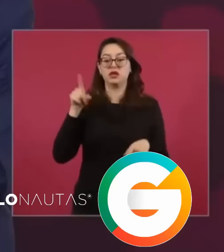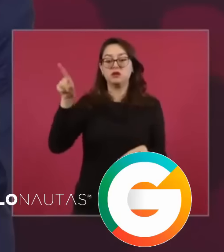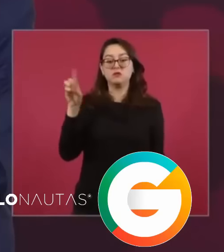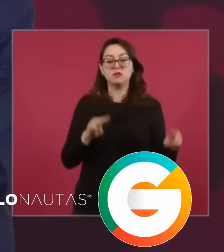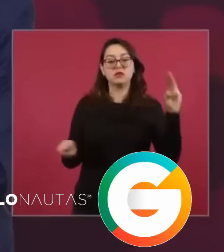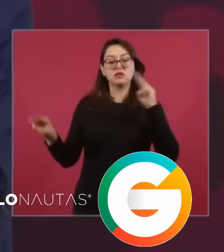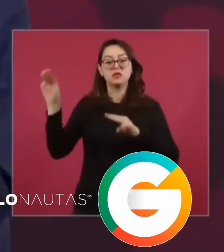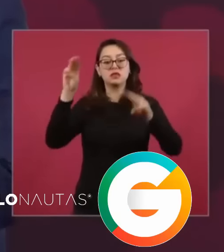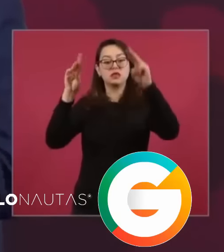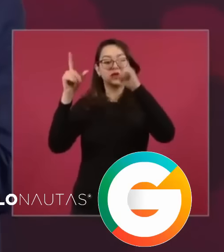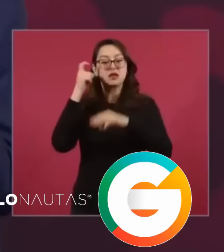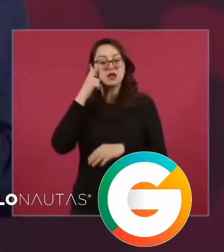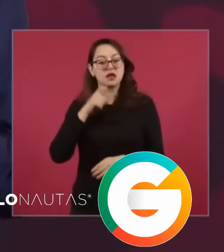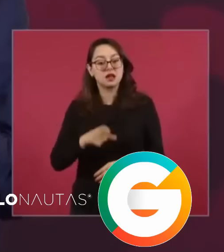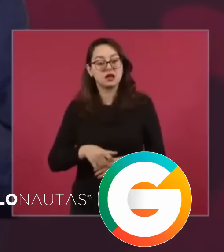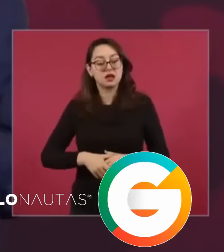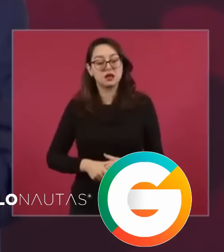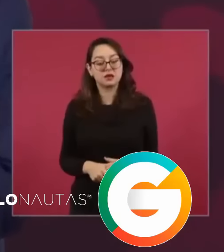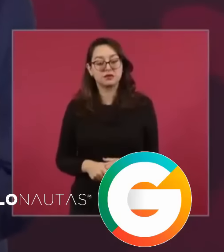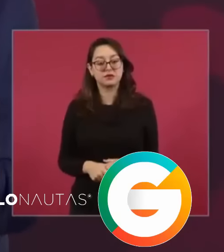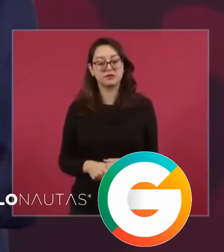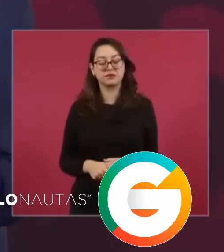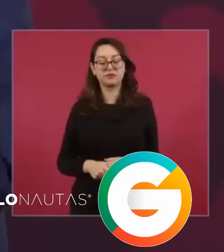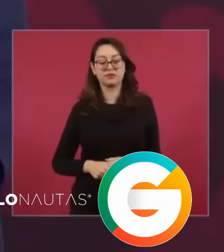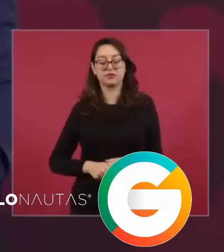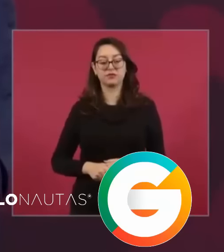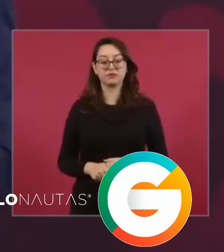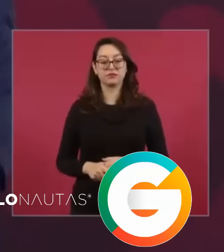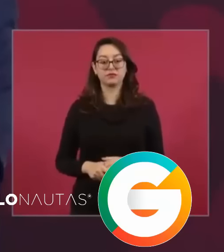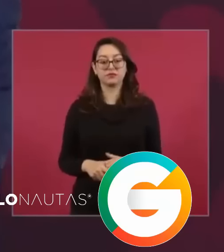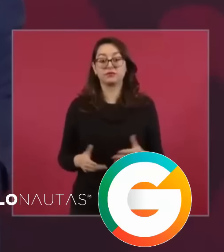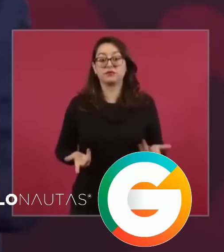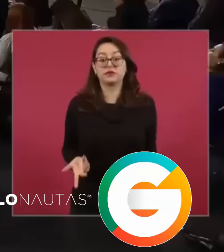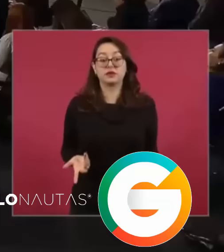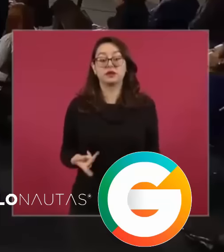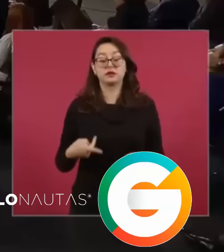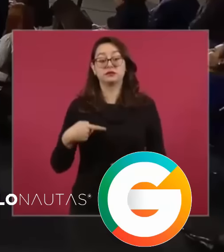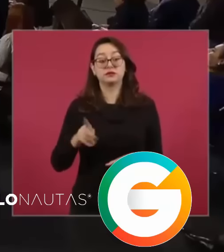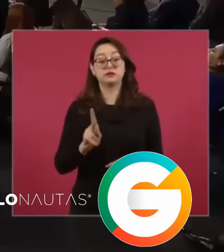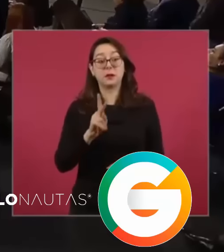Guerrero. Pero el fin de semana, bueno, hasta la rosca